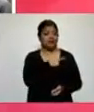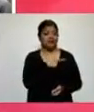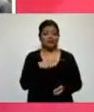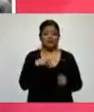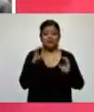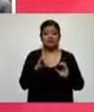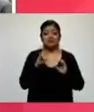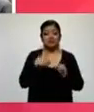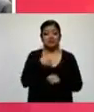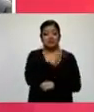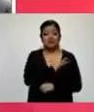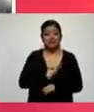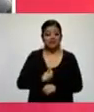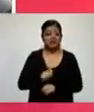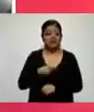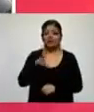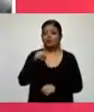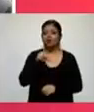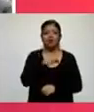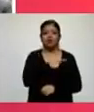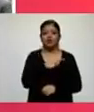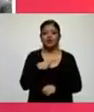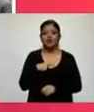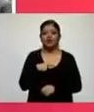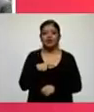mi hija es no pararme